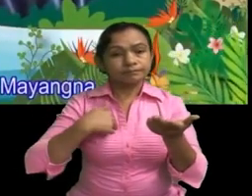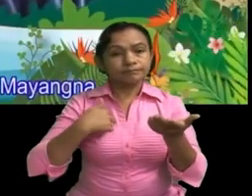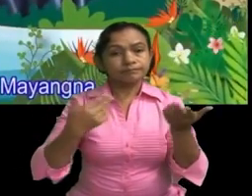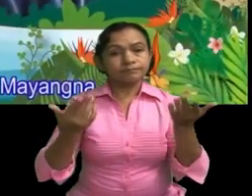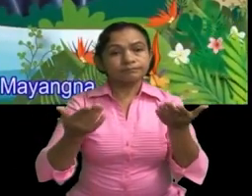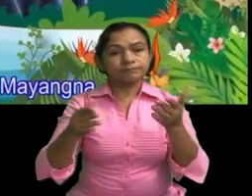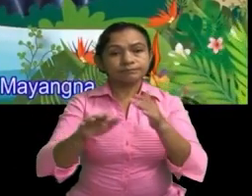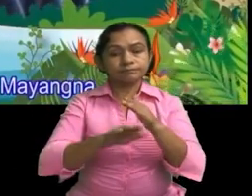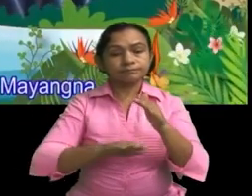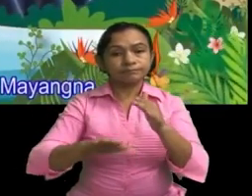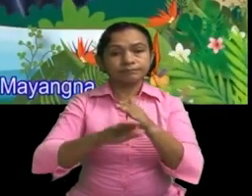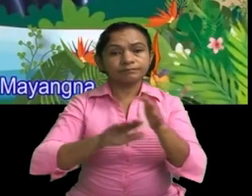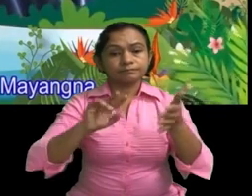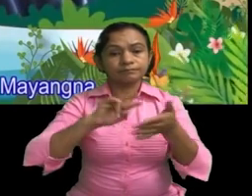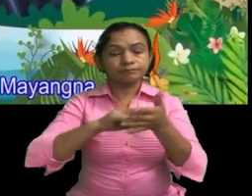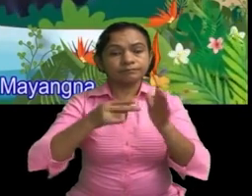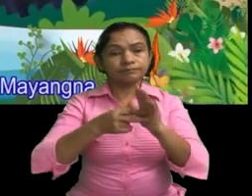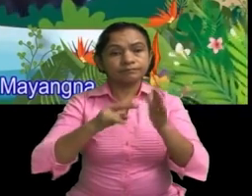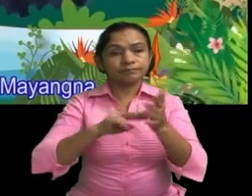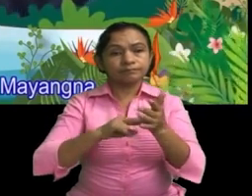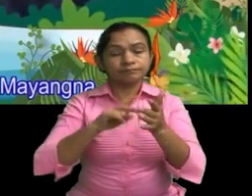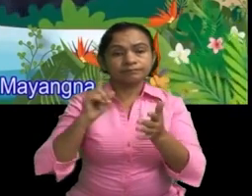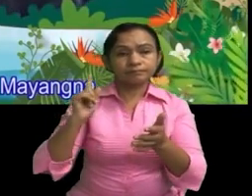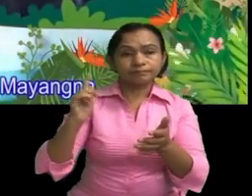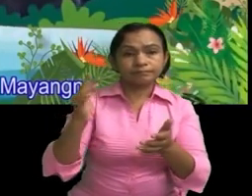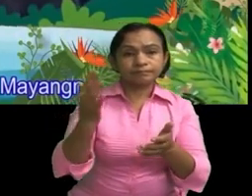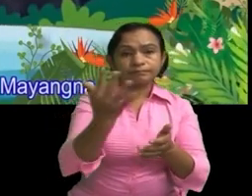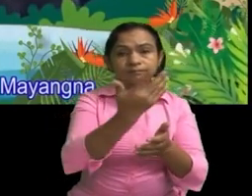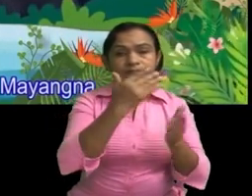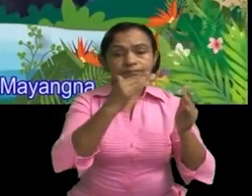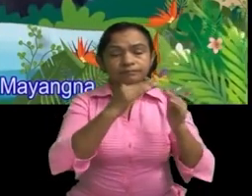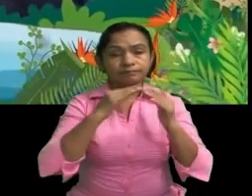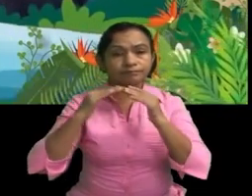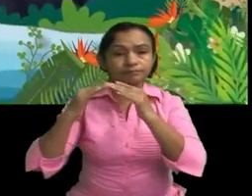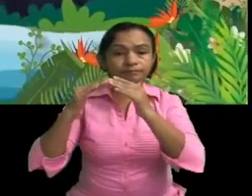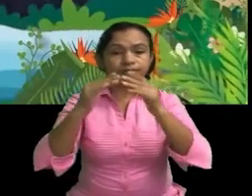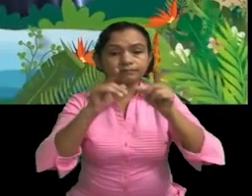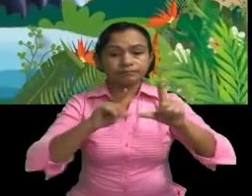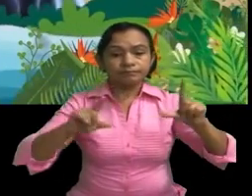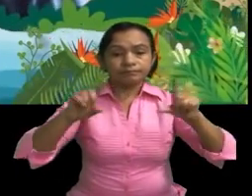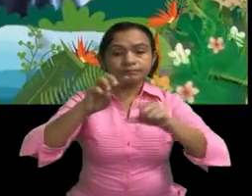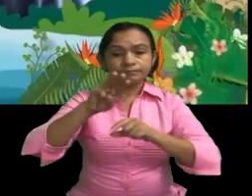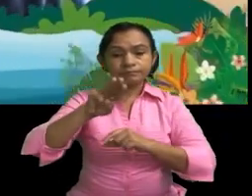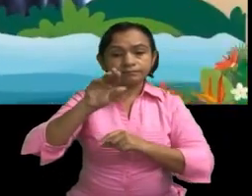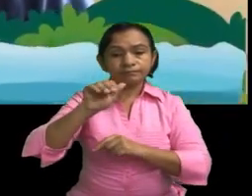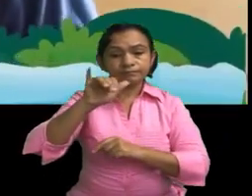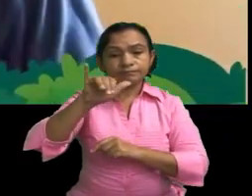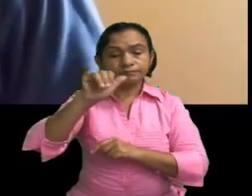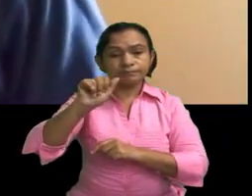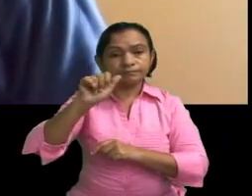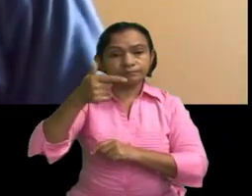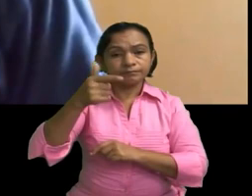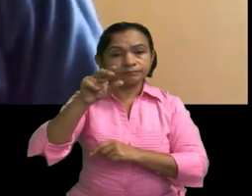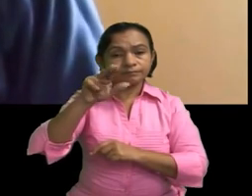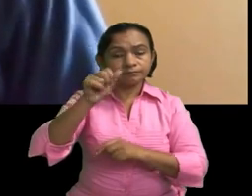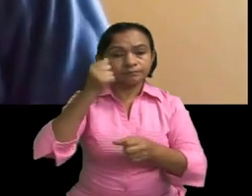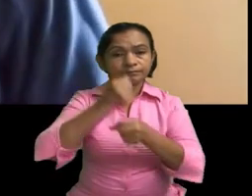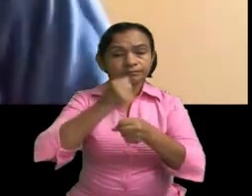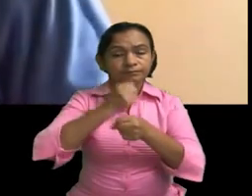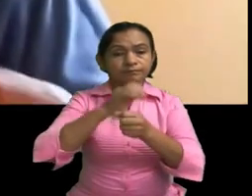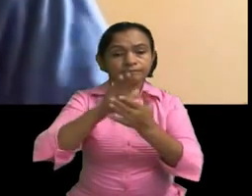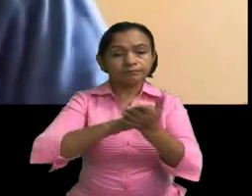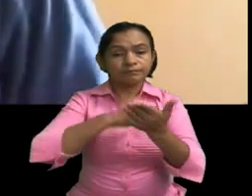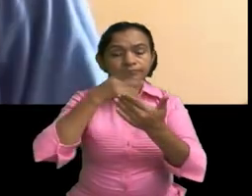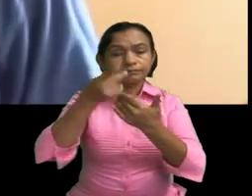la base. ¿Qué significa esto? Nosotros en las comunidades, en los territorios Mayagna también, ya he estado trabajando con programas